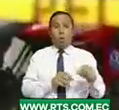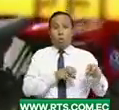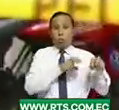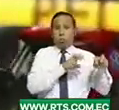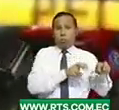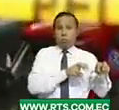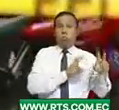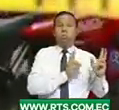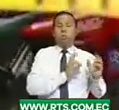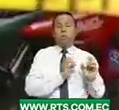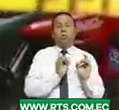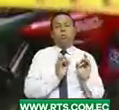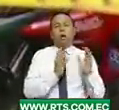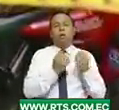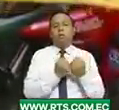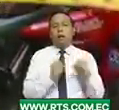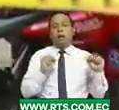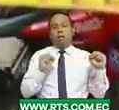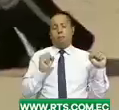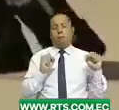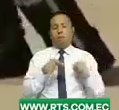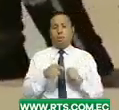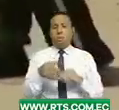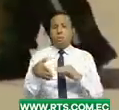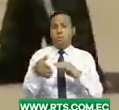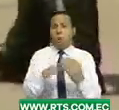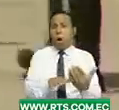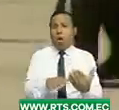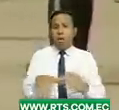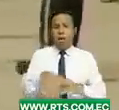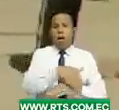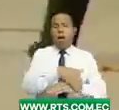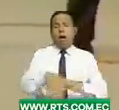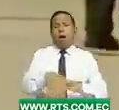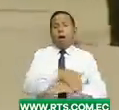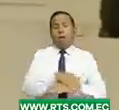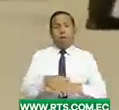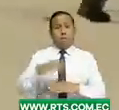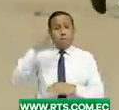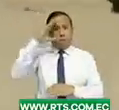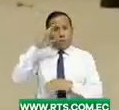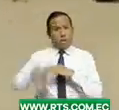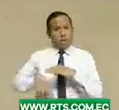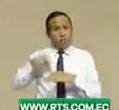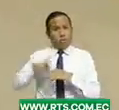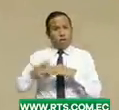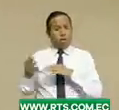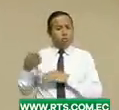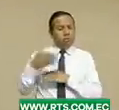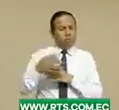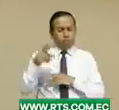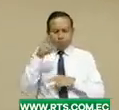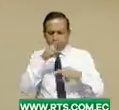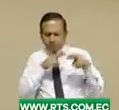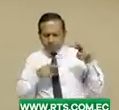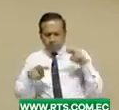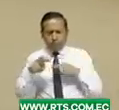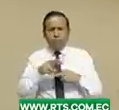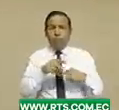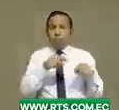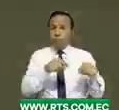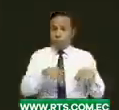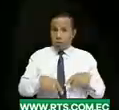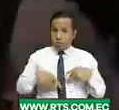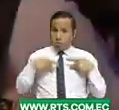El cadáver quedó en plena calle donde la Policía Nacional realizó el respectivo peritaje. No era oriundo o no residía en el sector. De